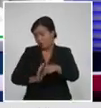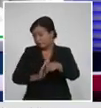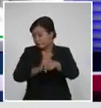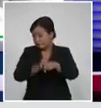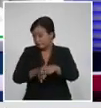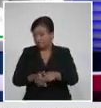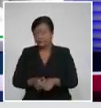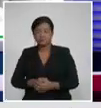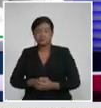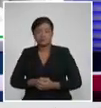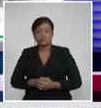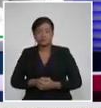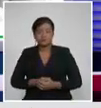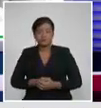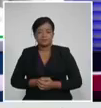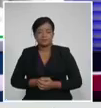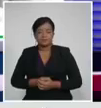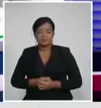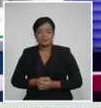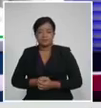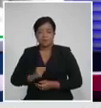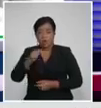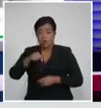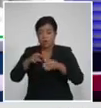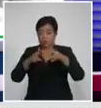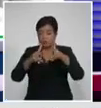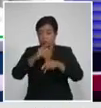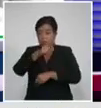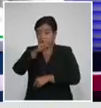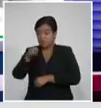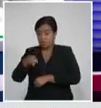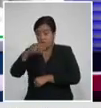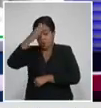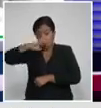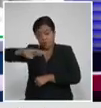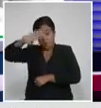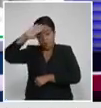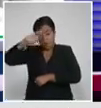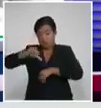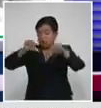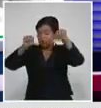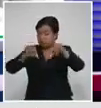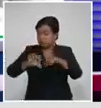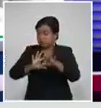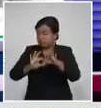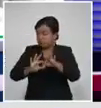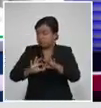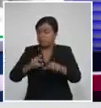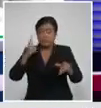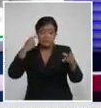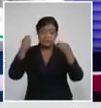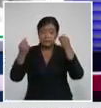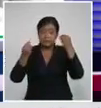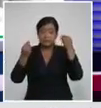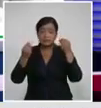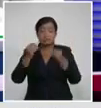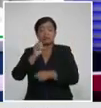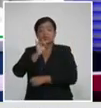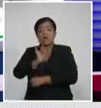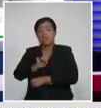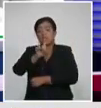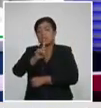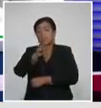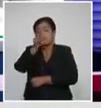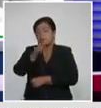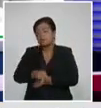esta jornada, la cifra de cubanos en terapia intensiva, preocupante, 71 pacientes en terapia